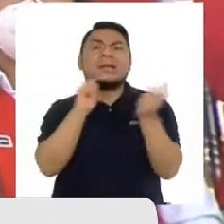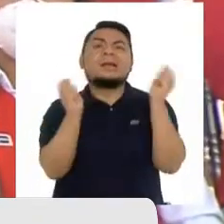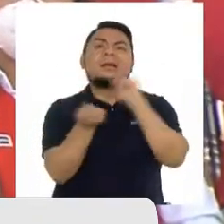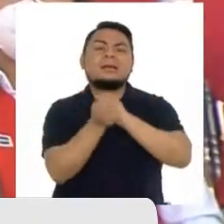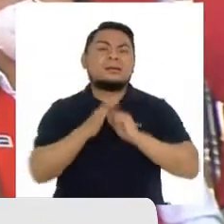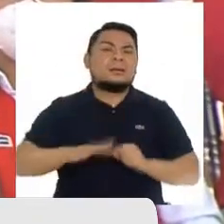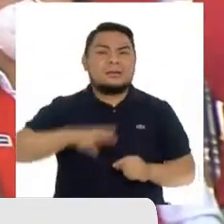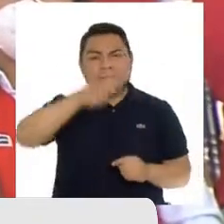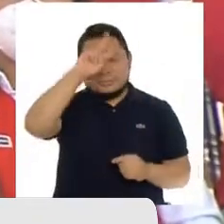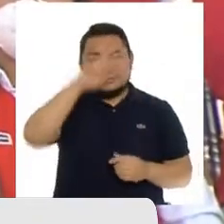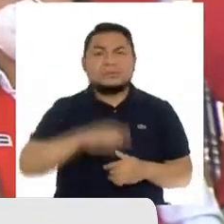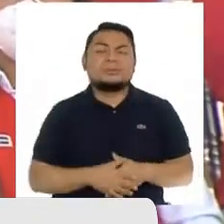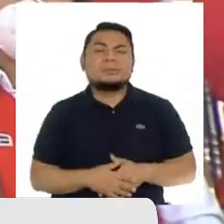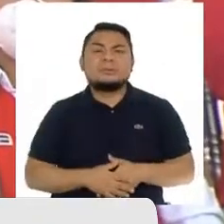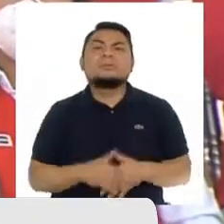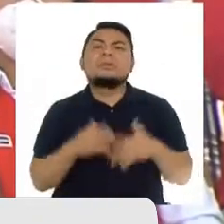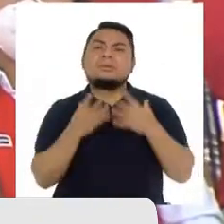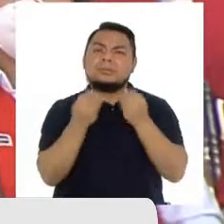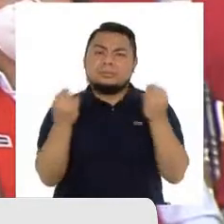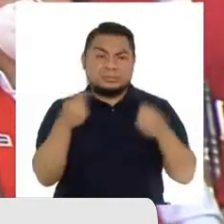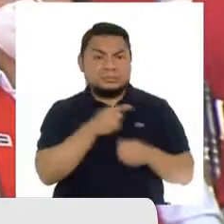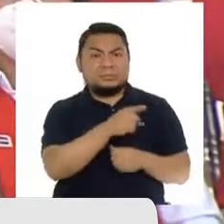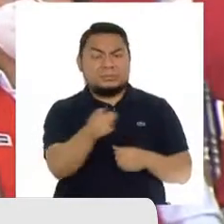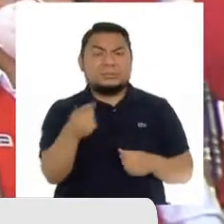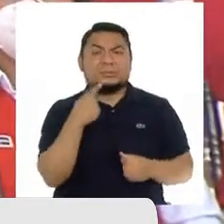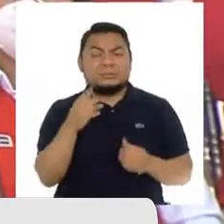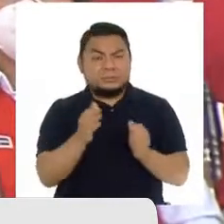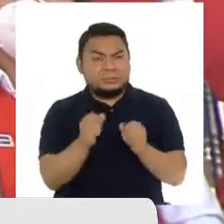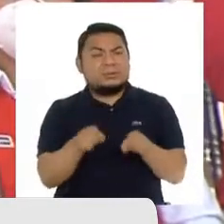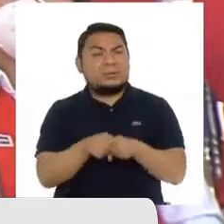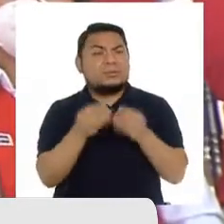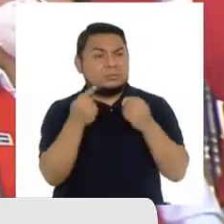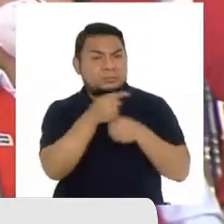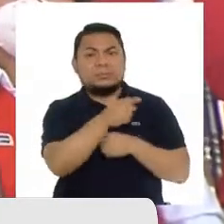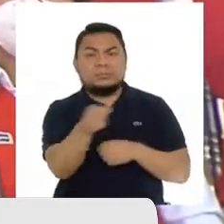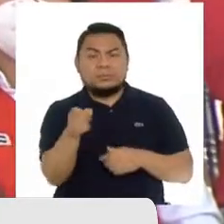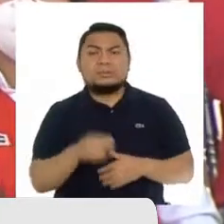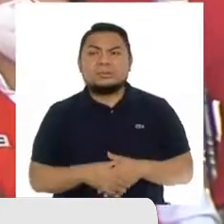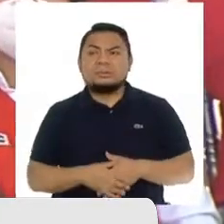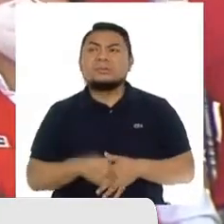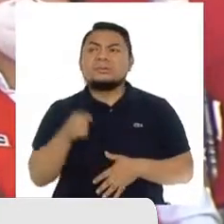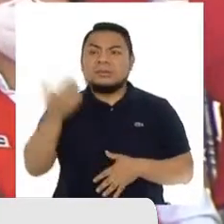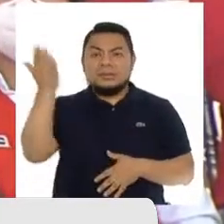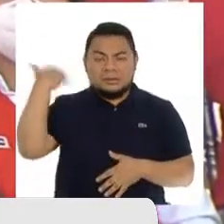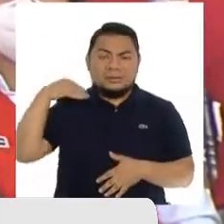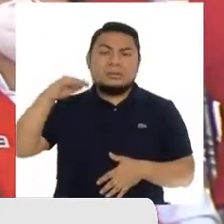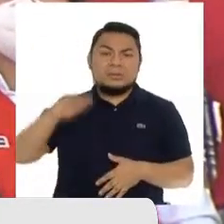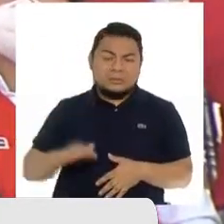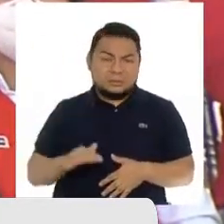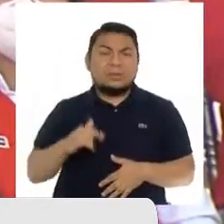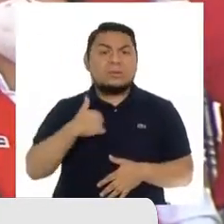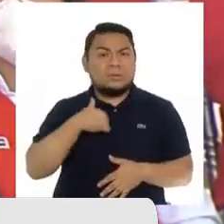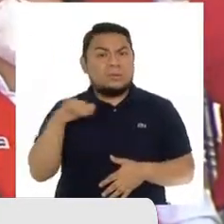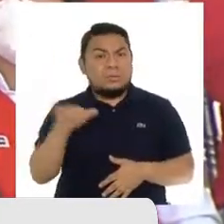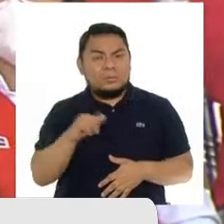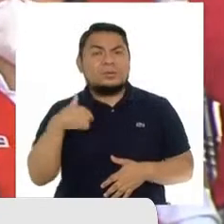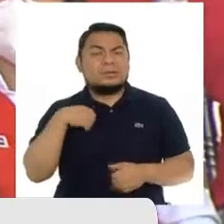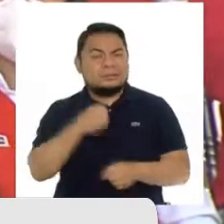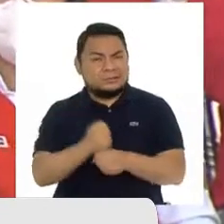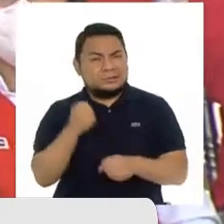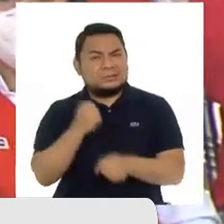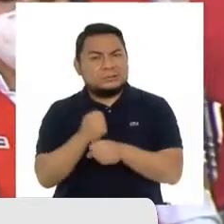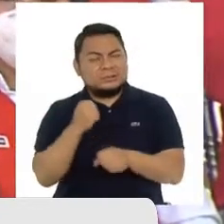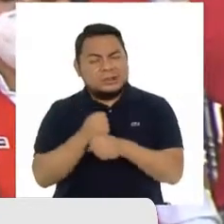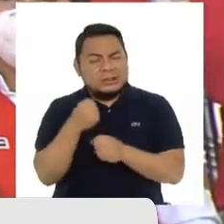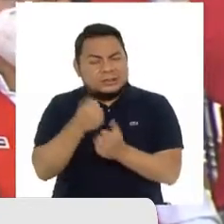patria con muchos de ustedes desde ni como muchos de ustedes desde niño he trabajado para ganarme